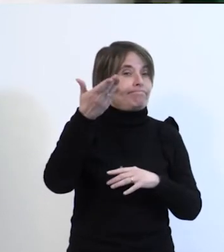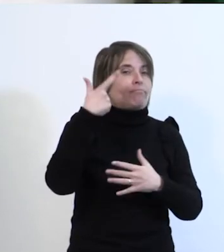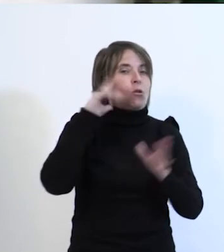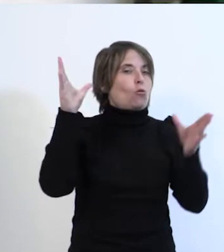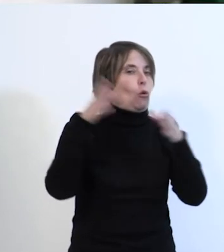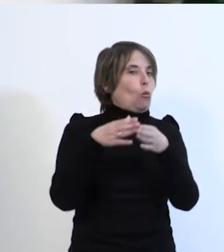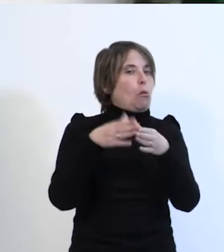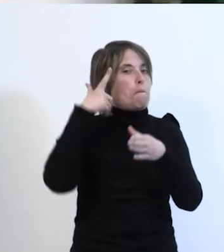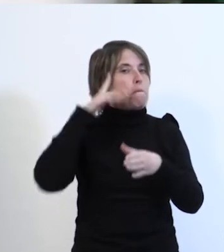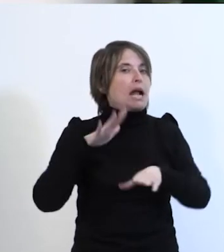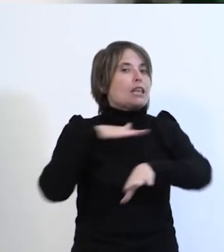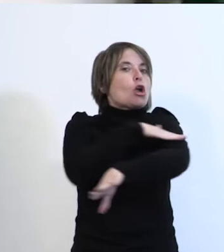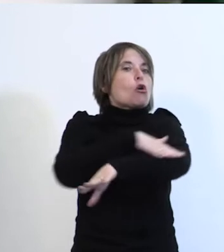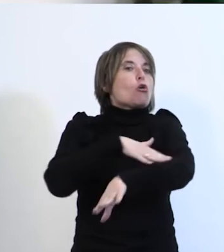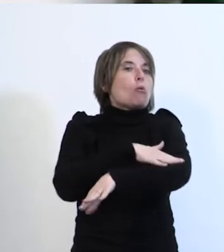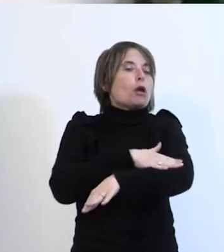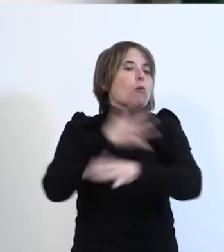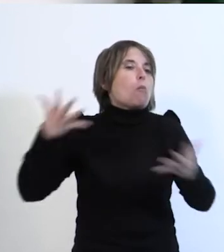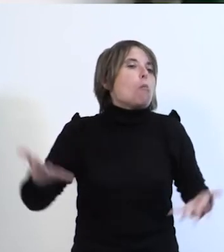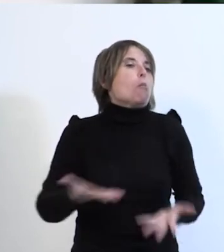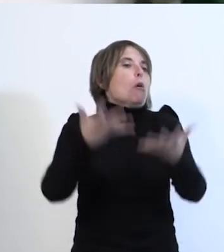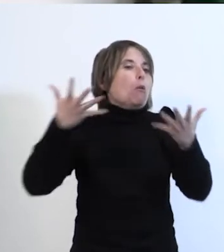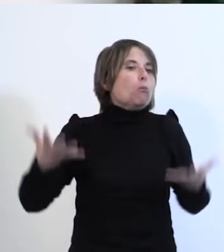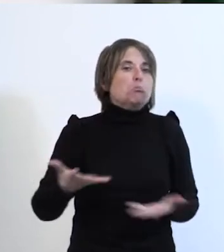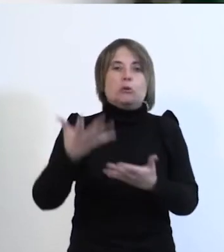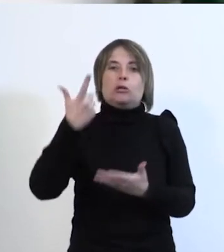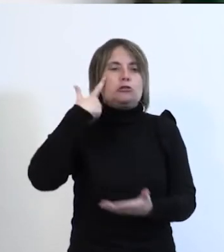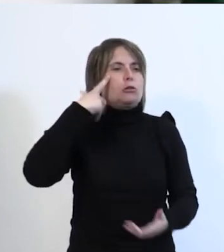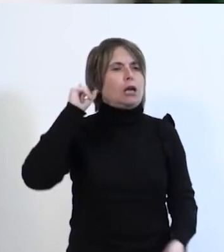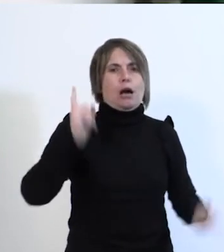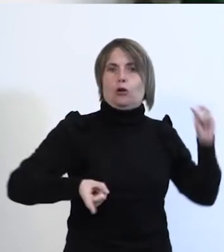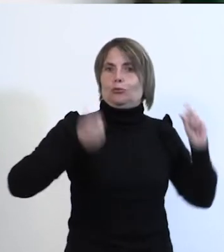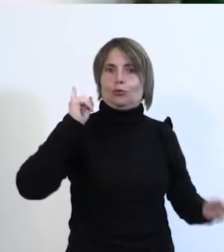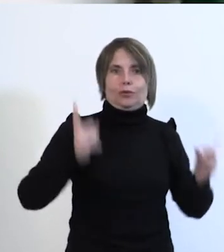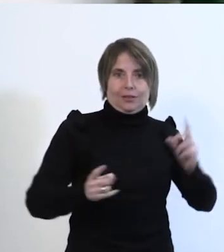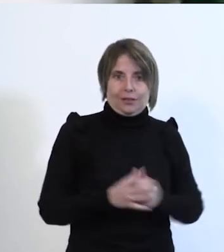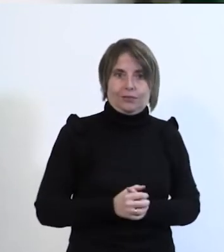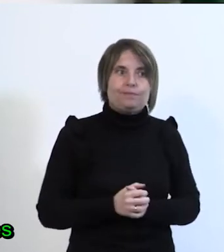bien aparece como un gobierno populista y muy autoritario.